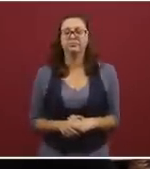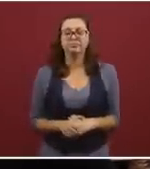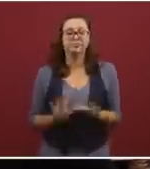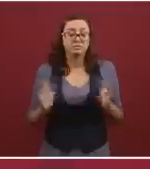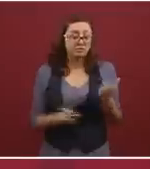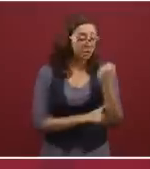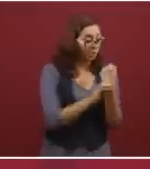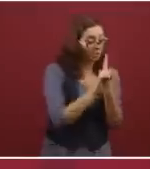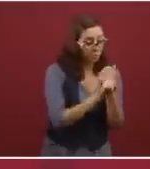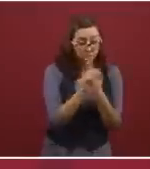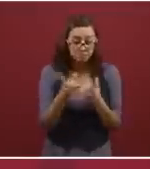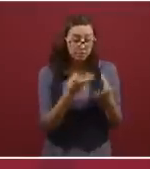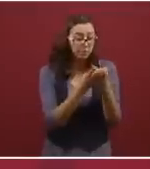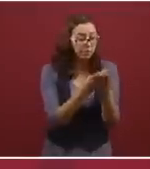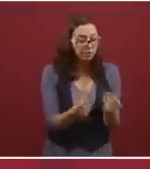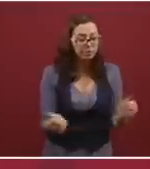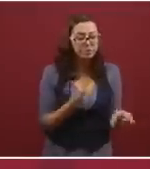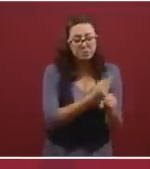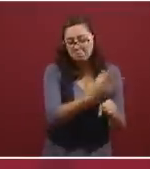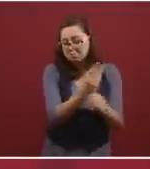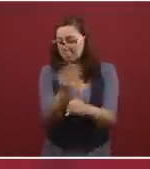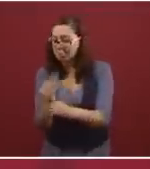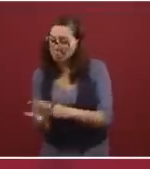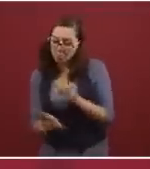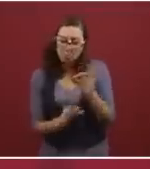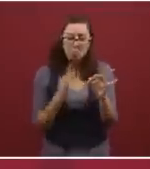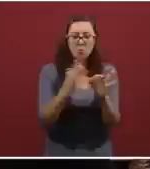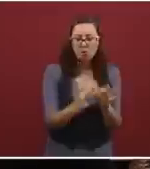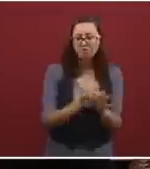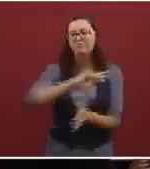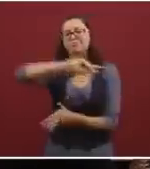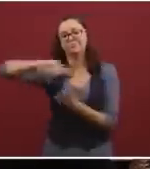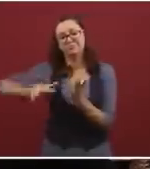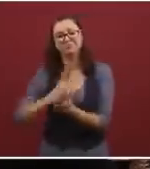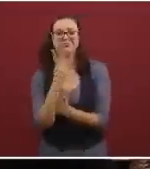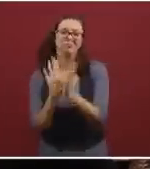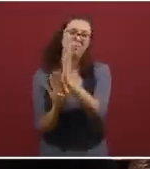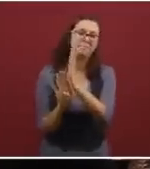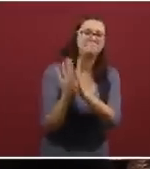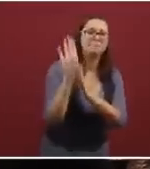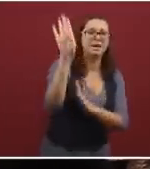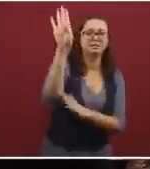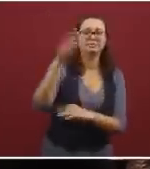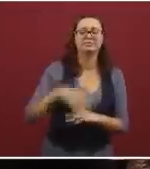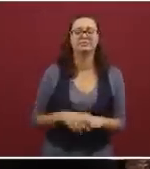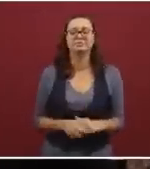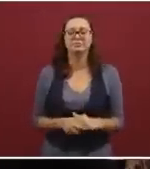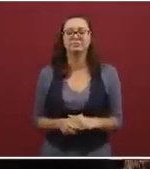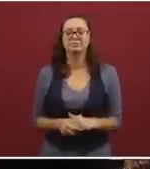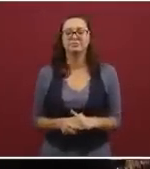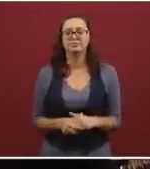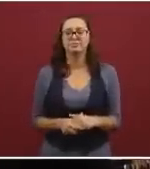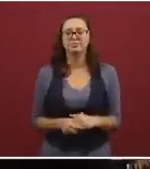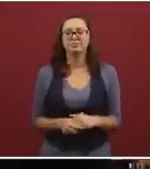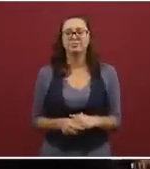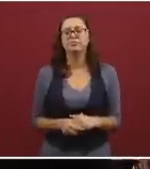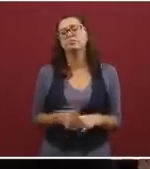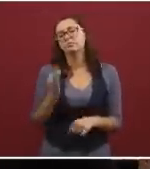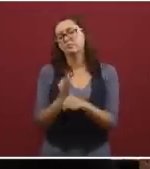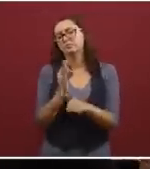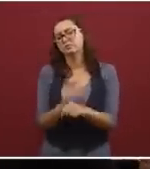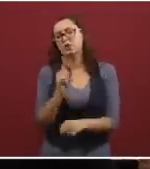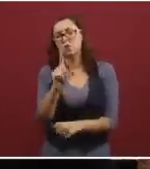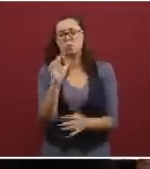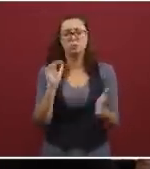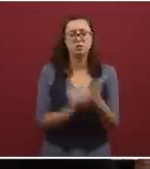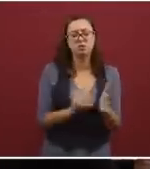resolvimos estos problemas del día a día y vamos ya repuntando, estamos en